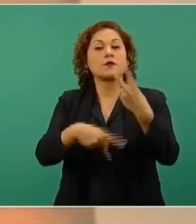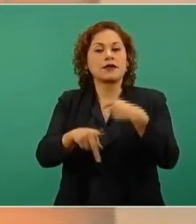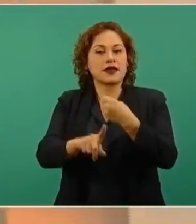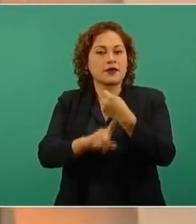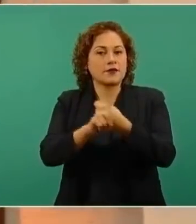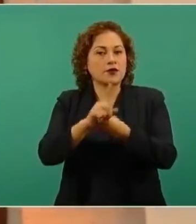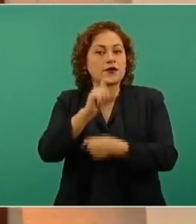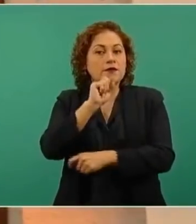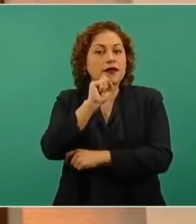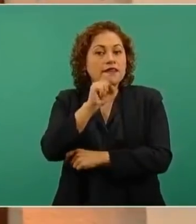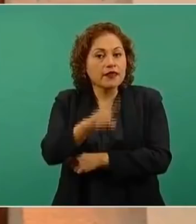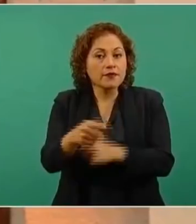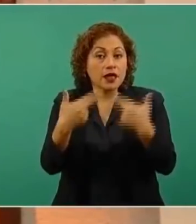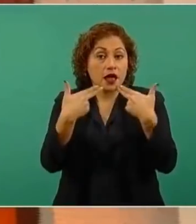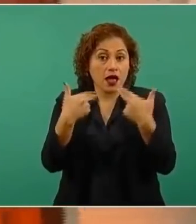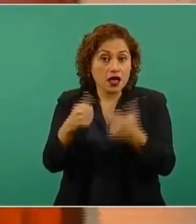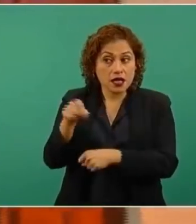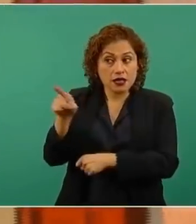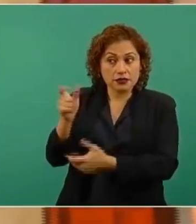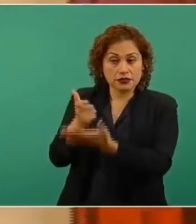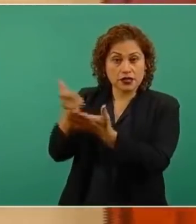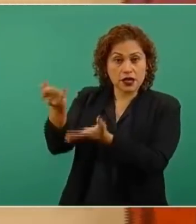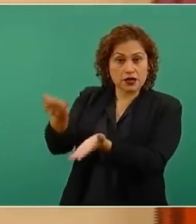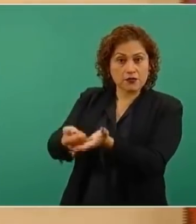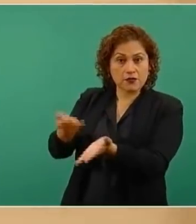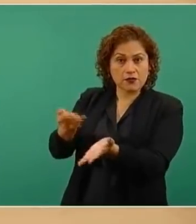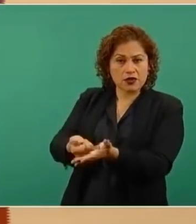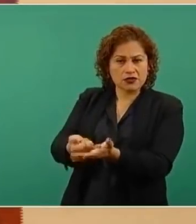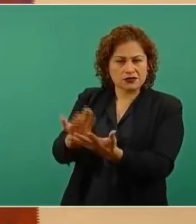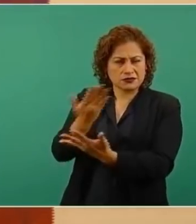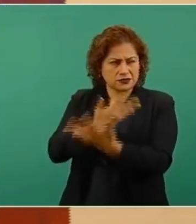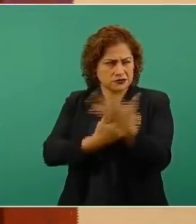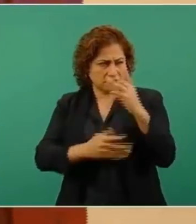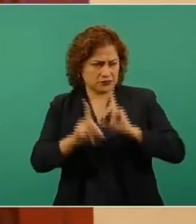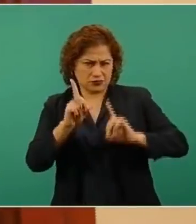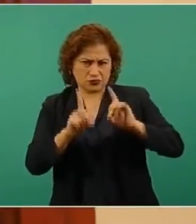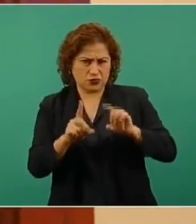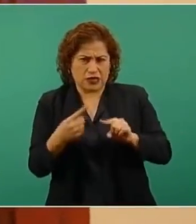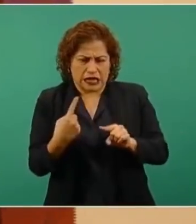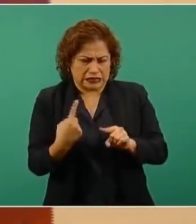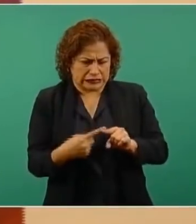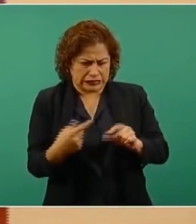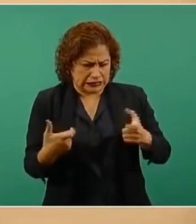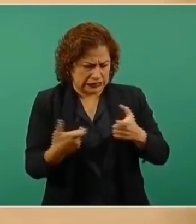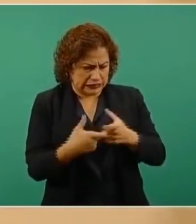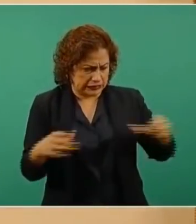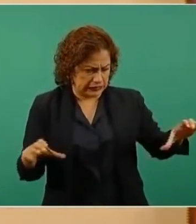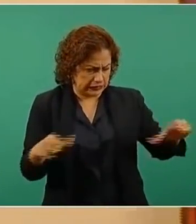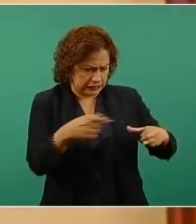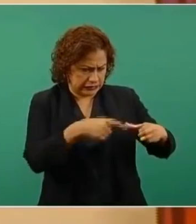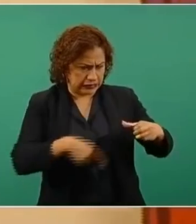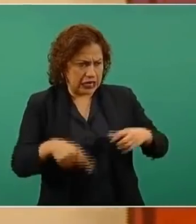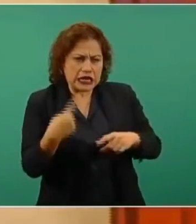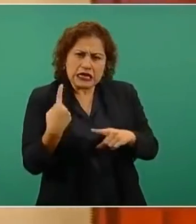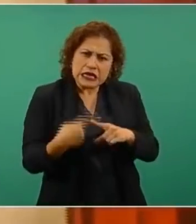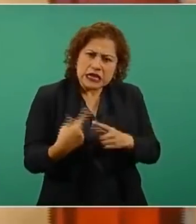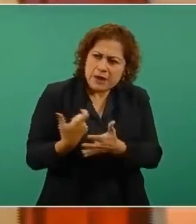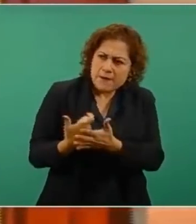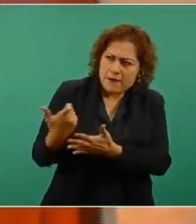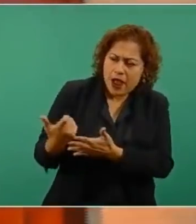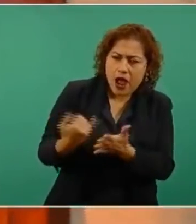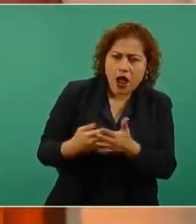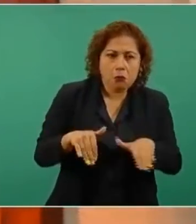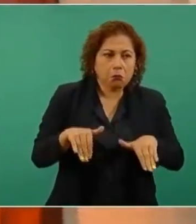pública, pues no una claridad sobre el pago de tus impuestos, ¿no? Porque, digamos, imagínense ustedes que estas